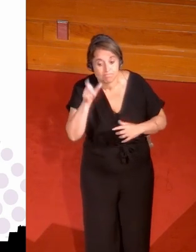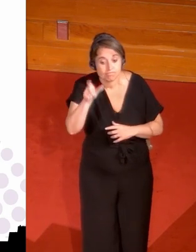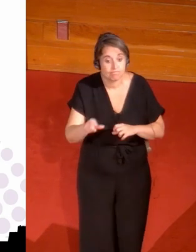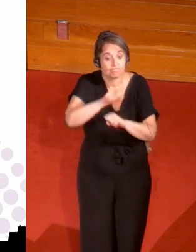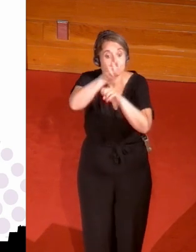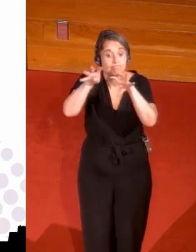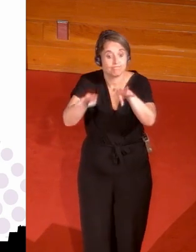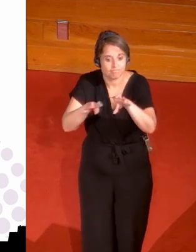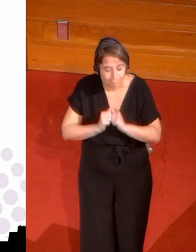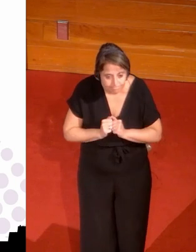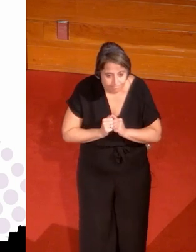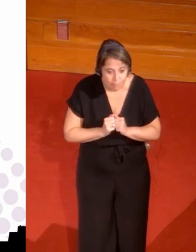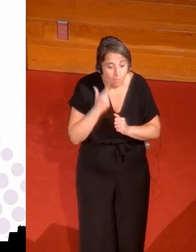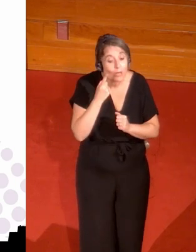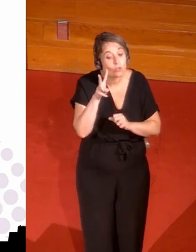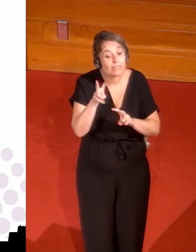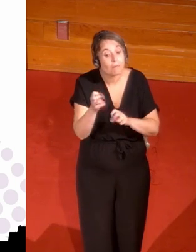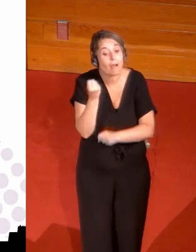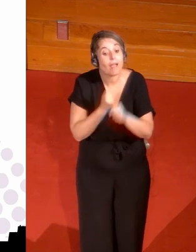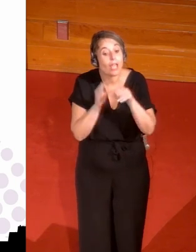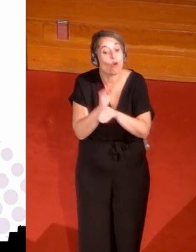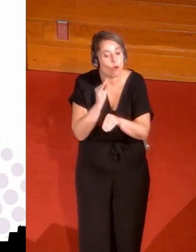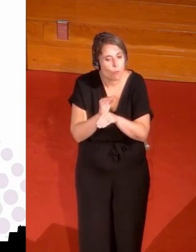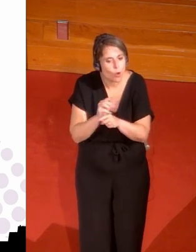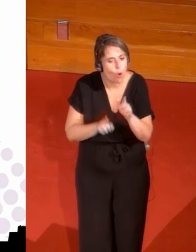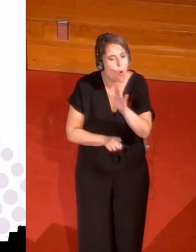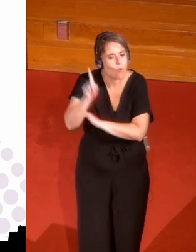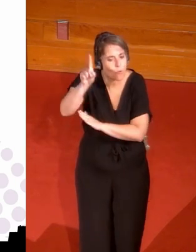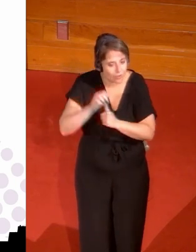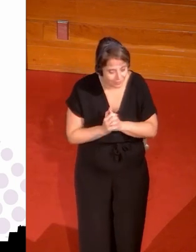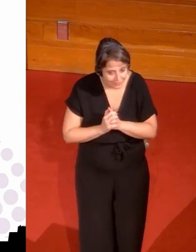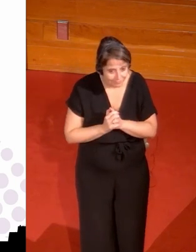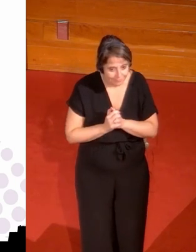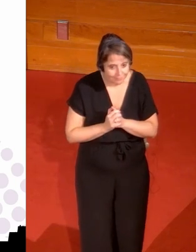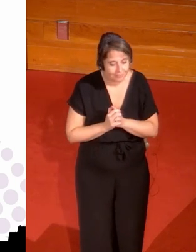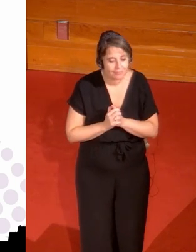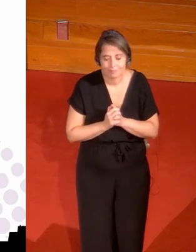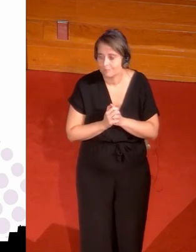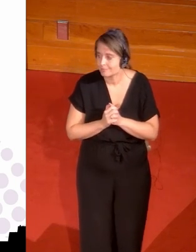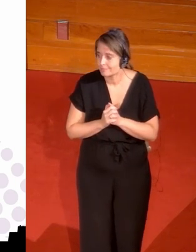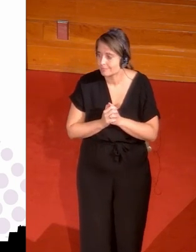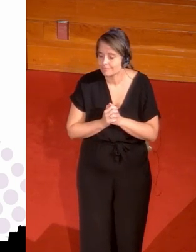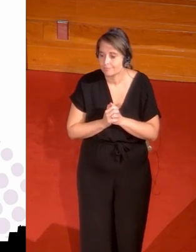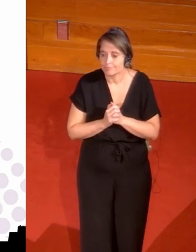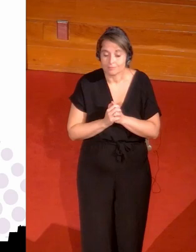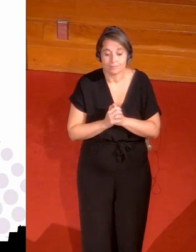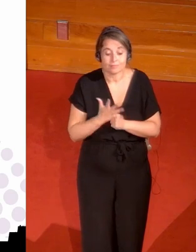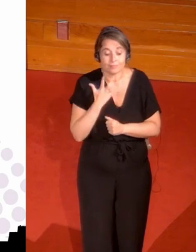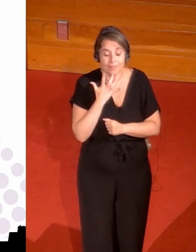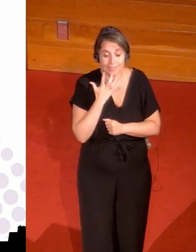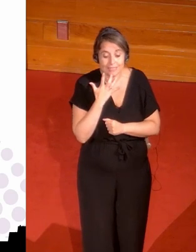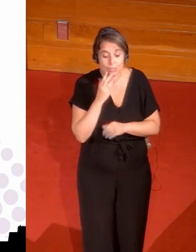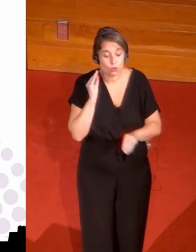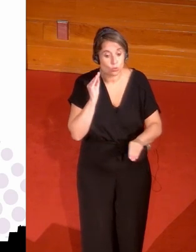Pero tenemos ese dato que los susceptibles de apoyar al